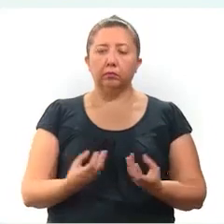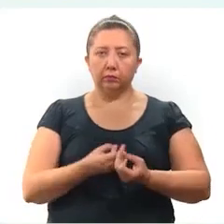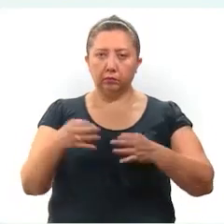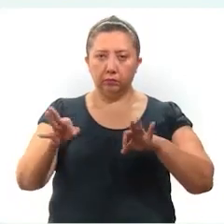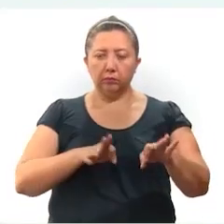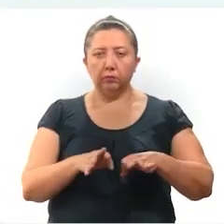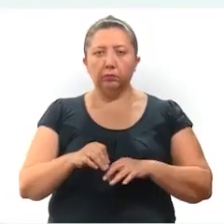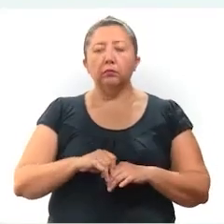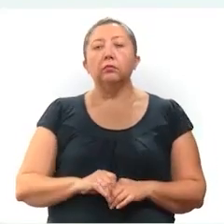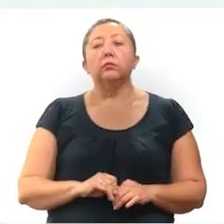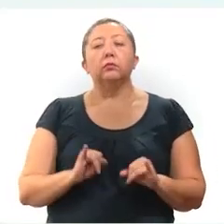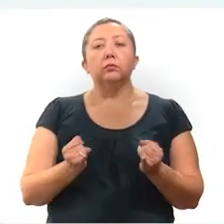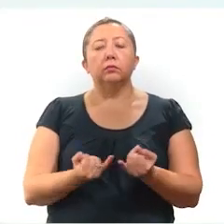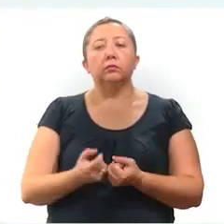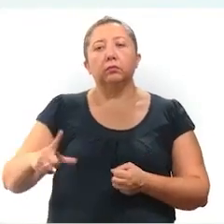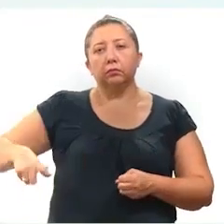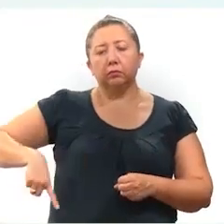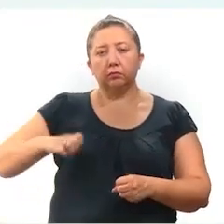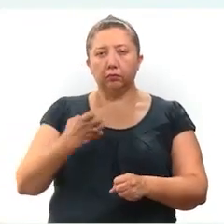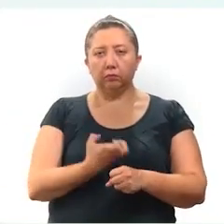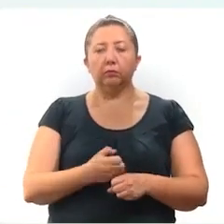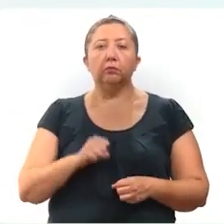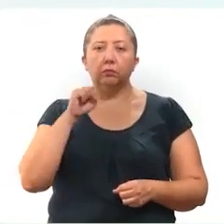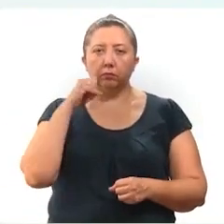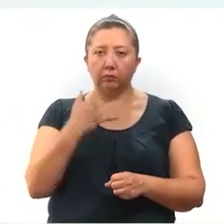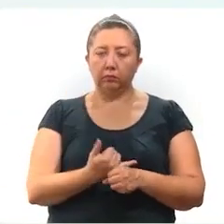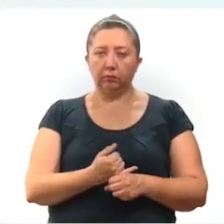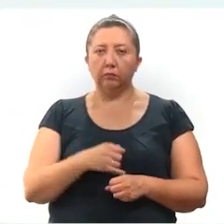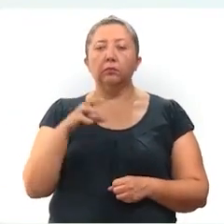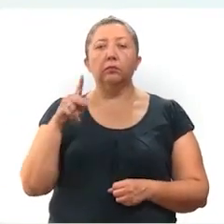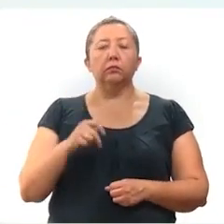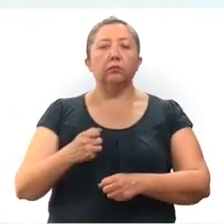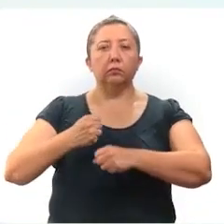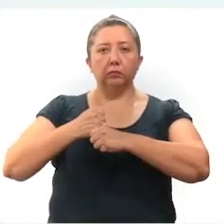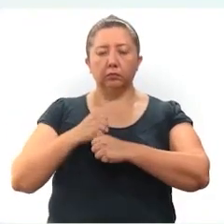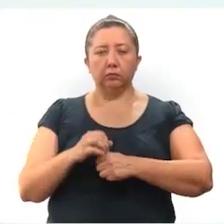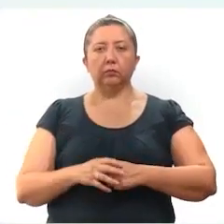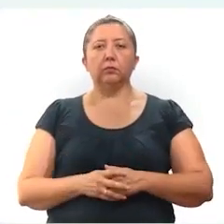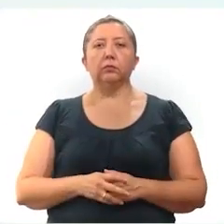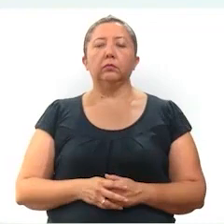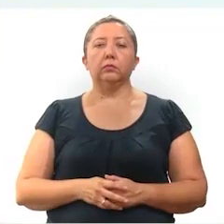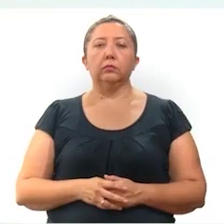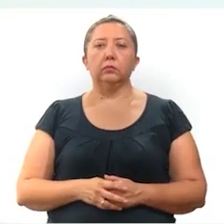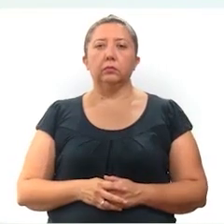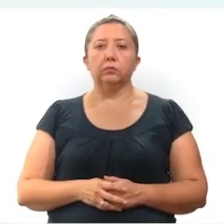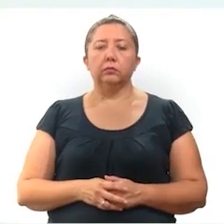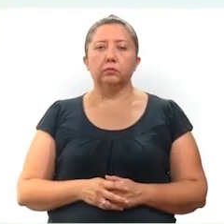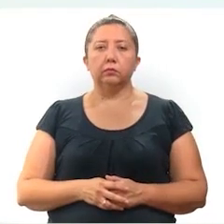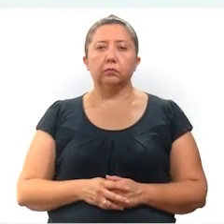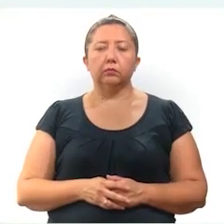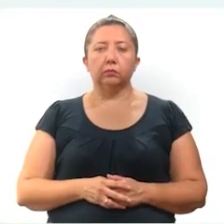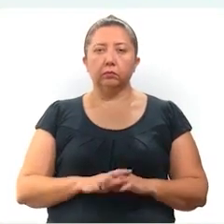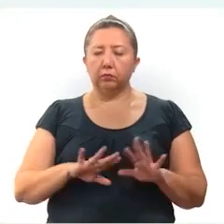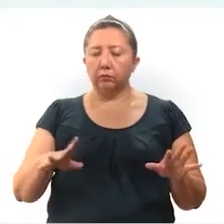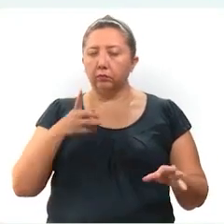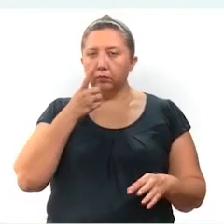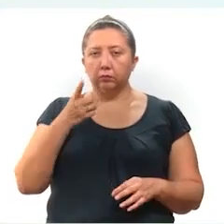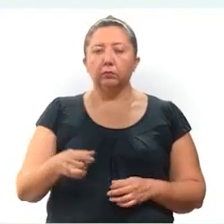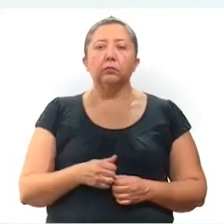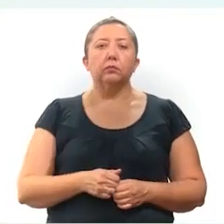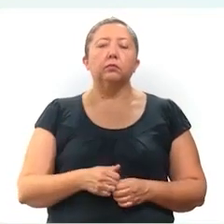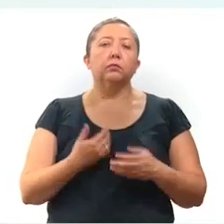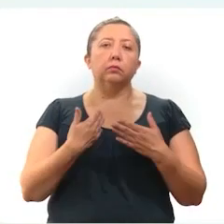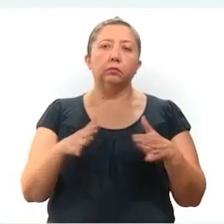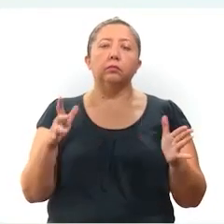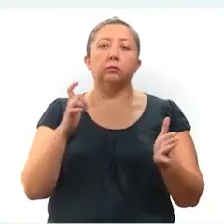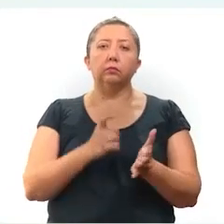Estamos trabajando de manera conjunta el Gobierno del Estado, la Secretaría del Bienestar y las Fuerzas Armadas. Como se ha